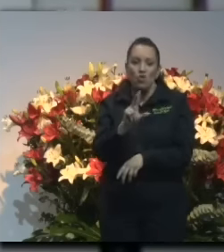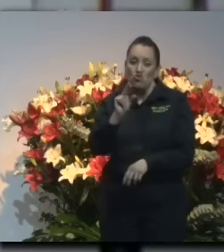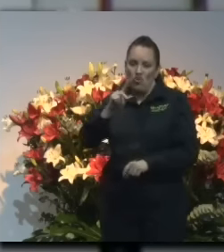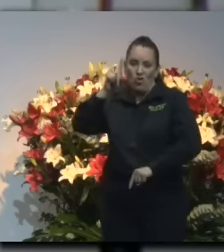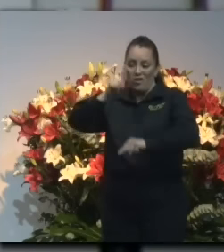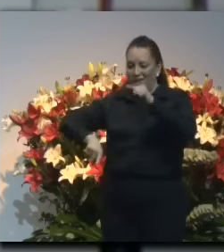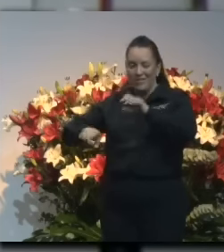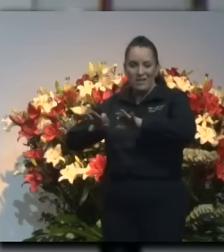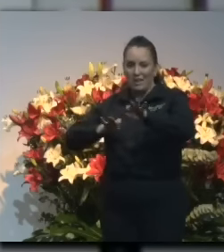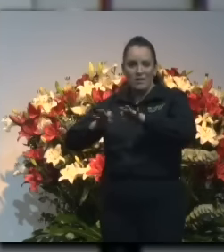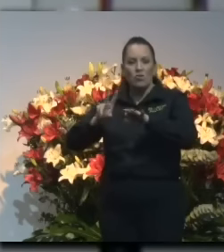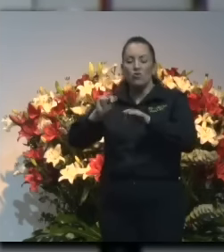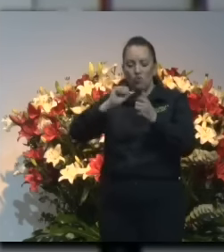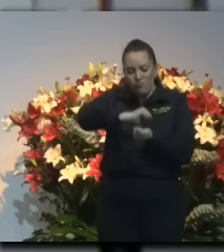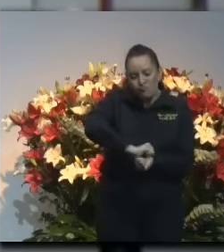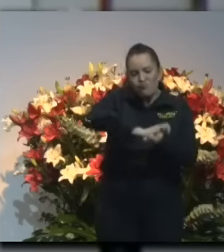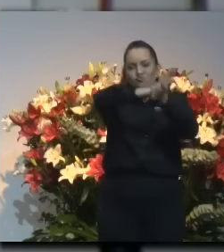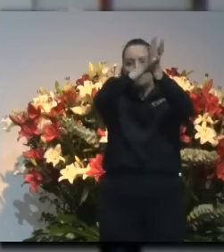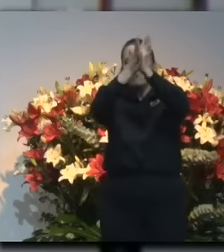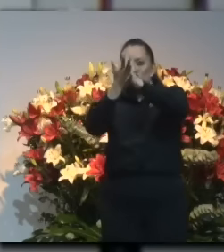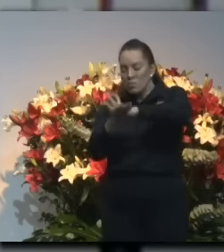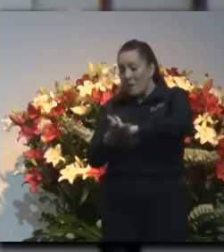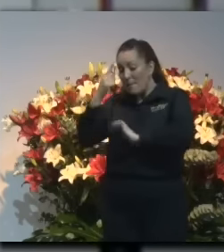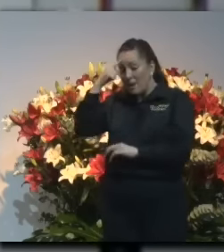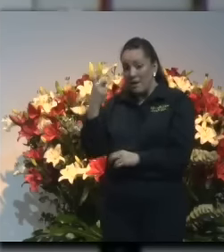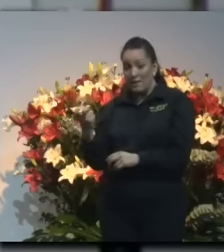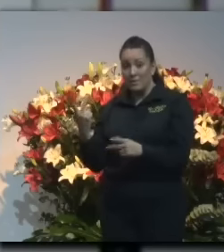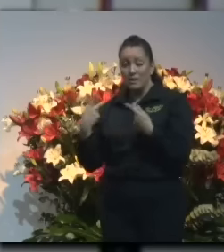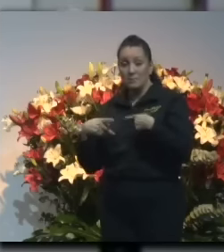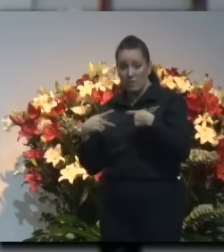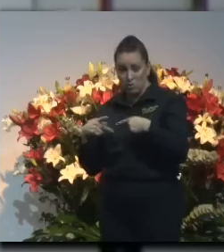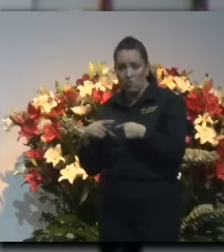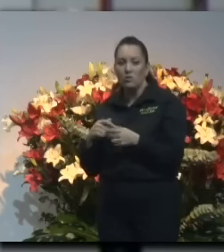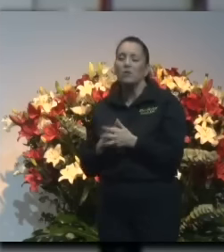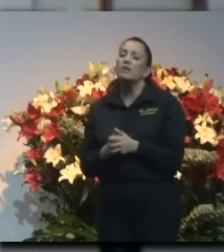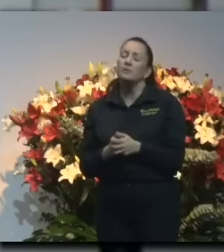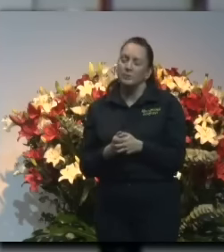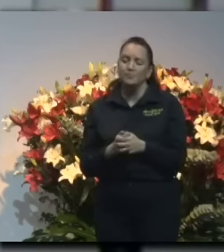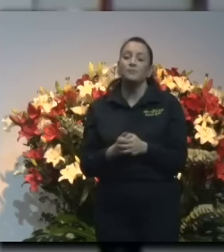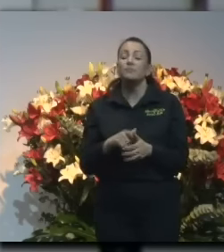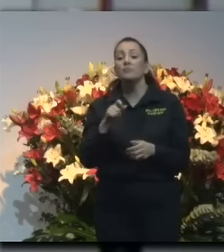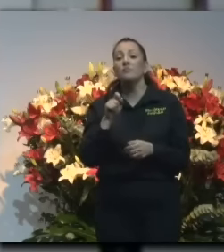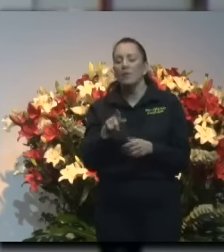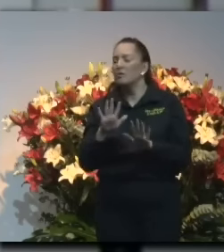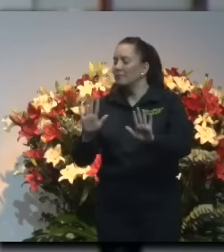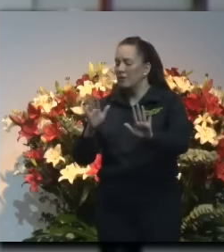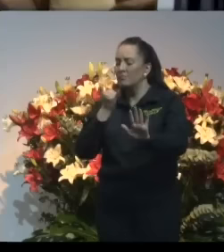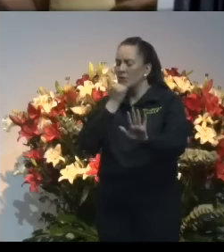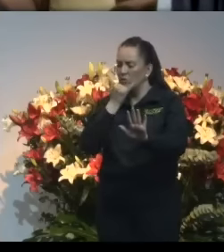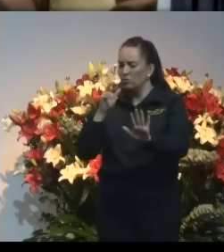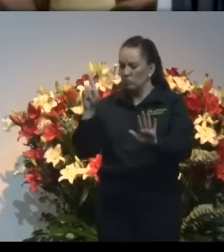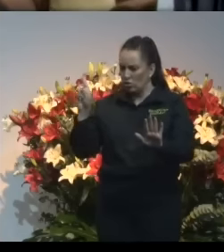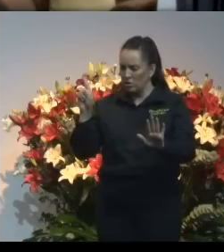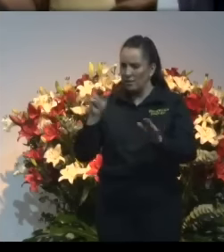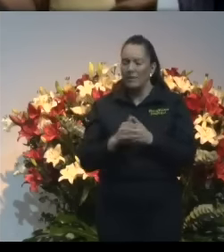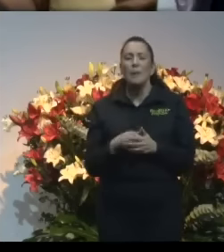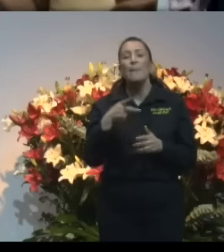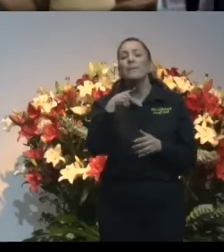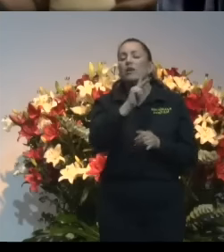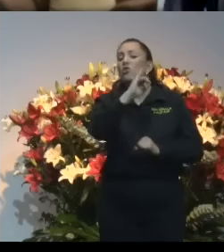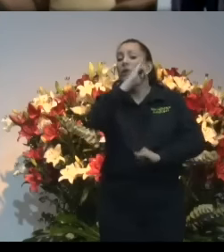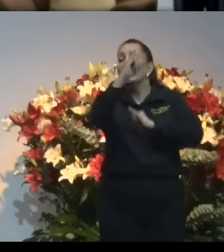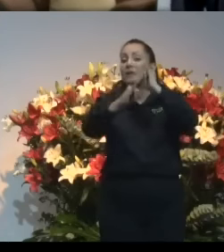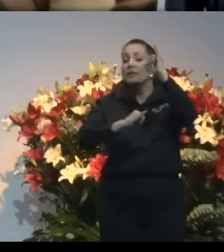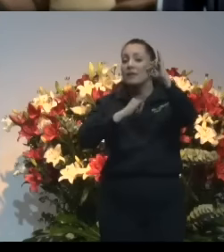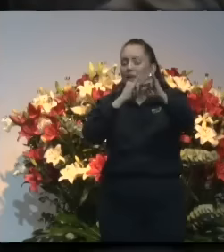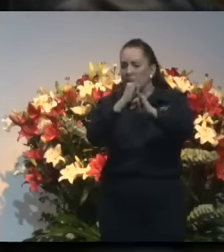simplemente reconvertirlas y recuperar la Conavio. Xochitl, y en un ámbito internacional,